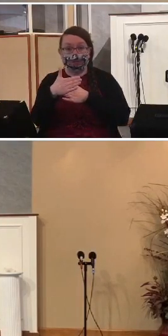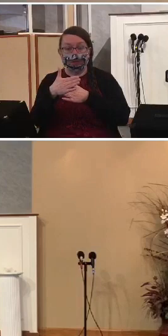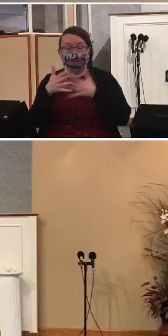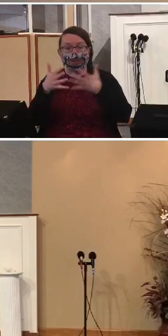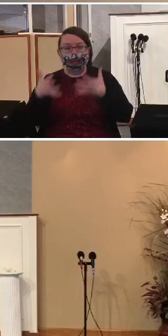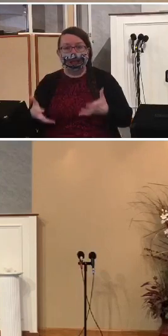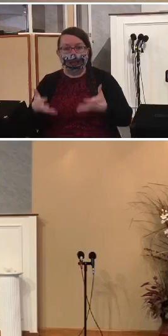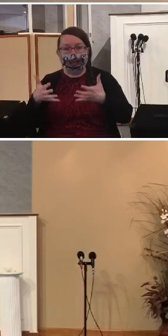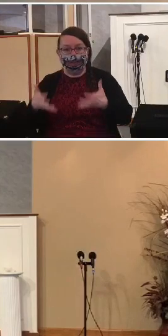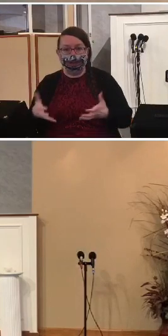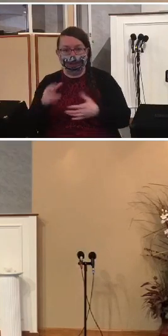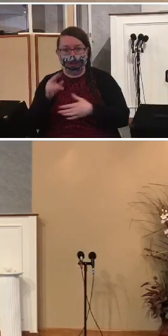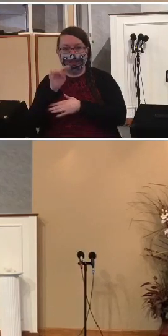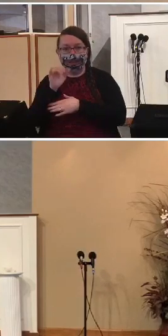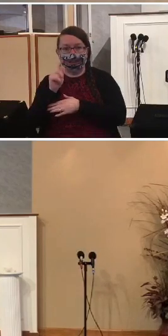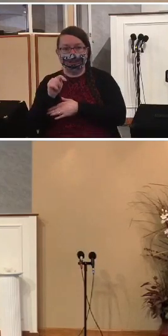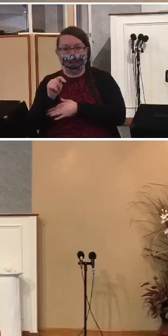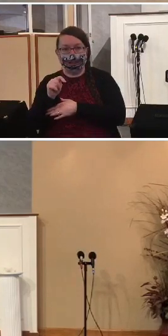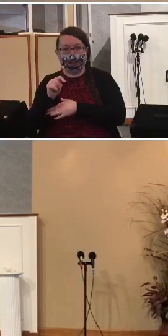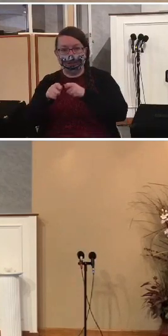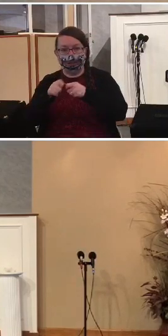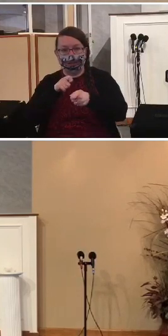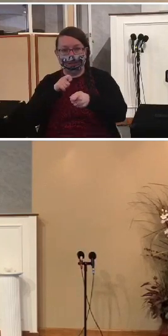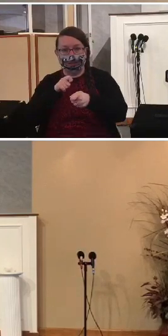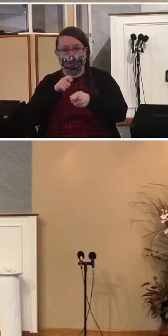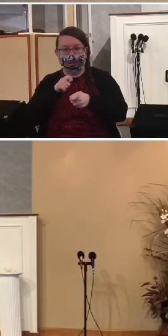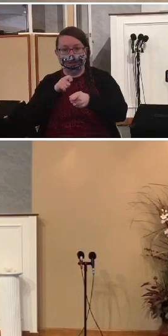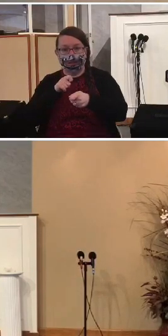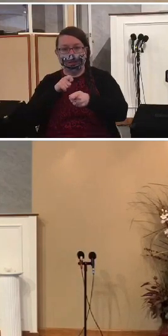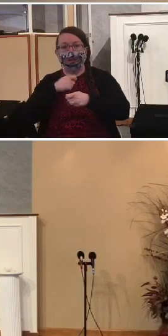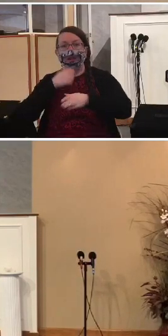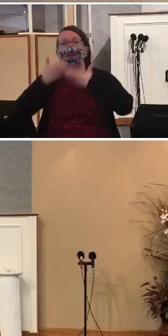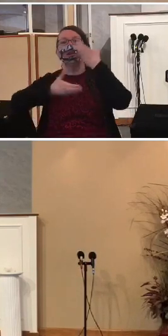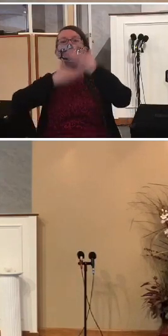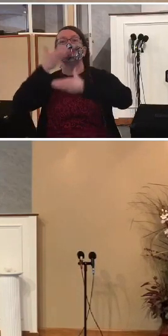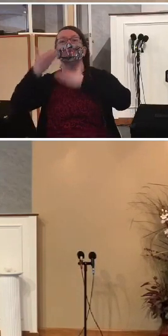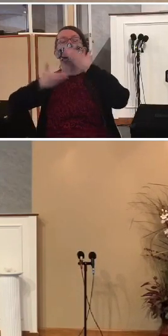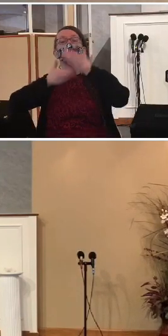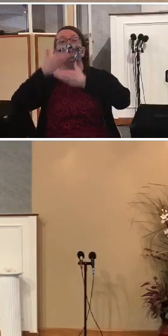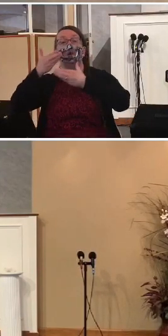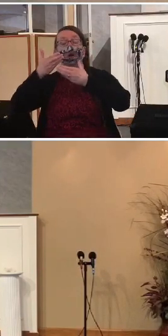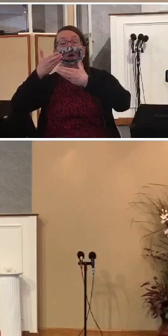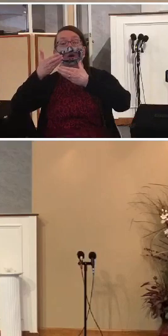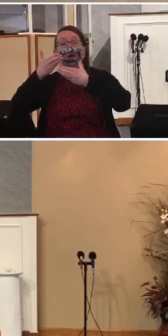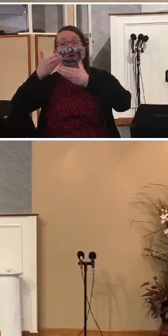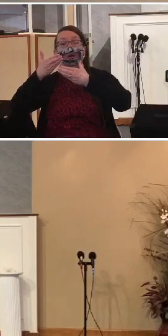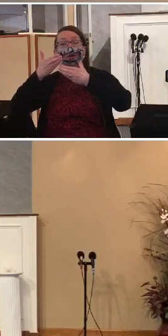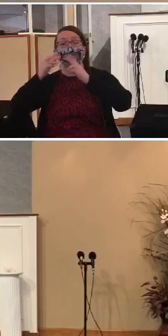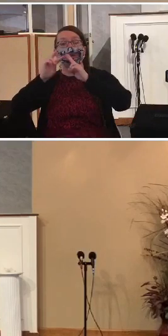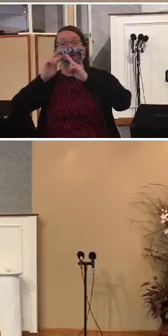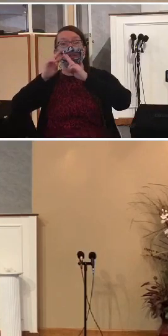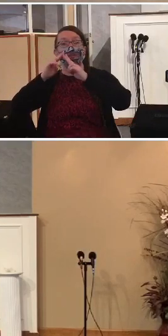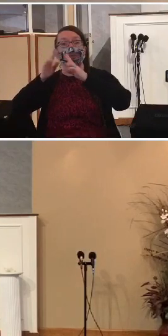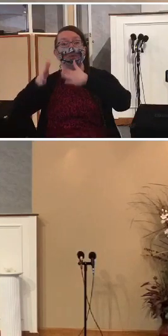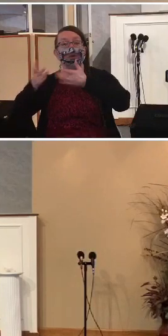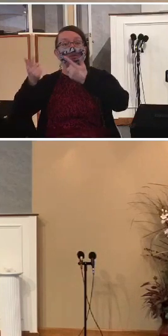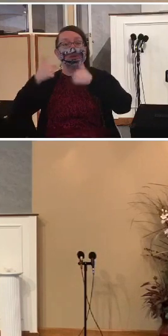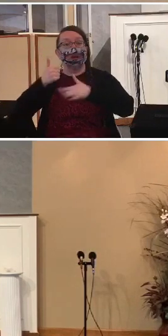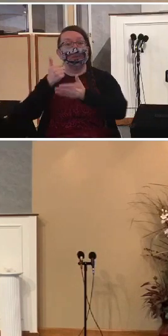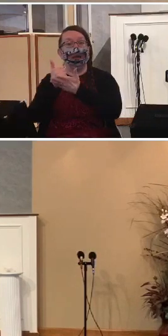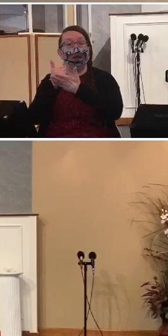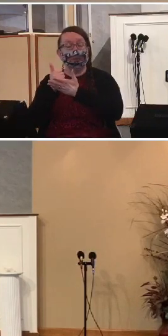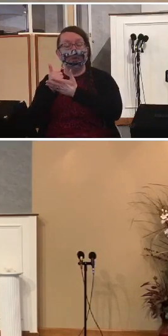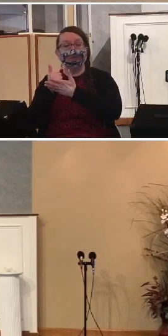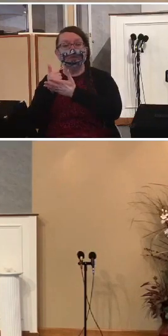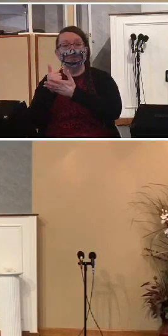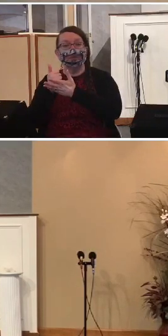empezaron a romper la red. Él tuvo que llamar a sus compañeros para que viniera. Y le dijo, ven, ayúdame con esta